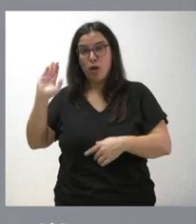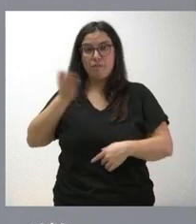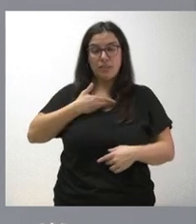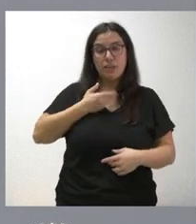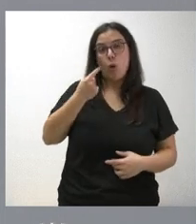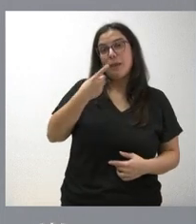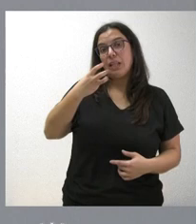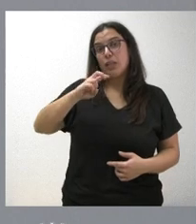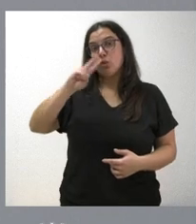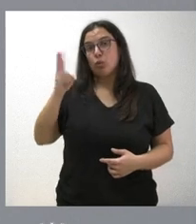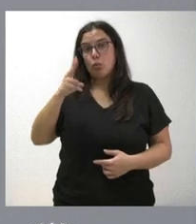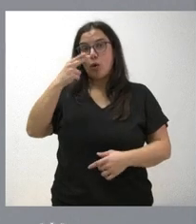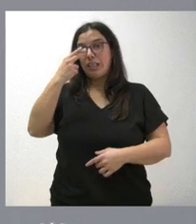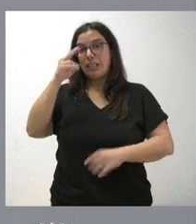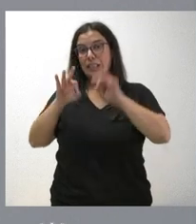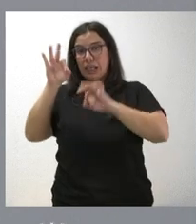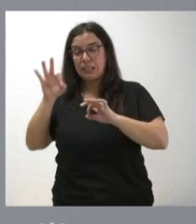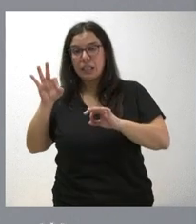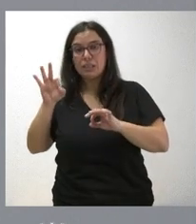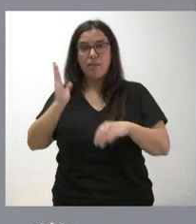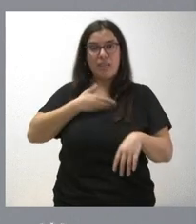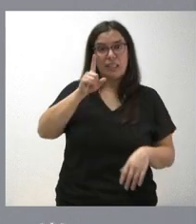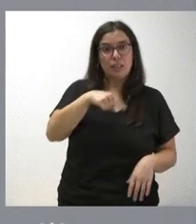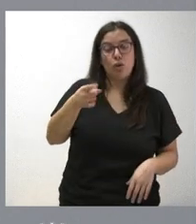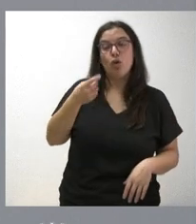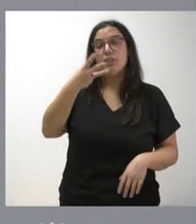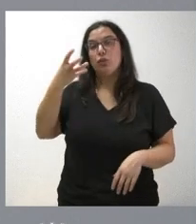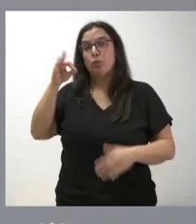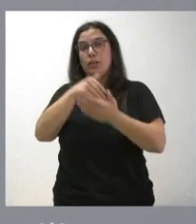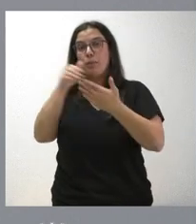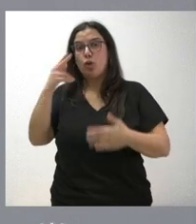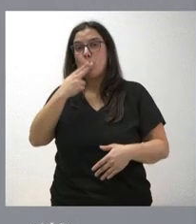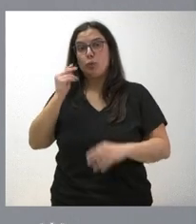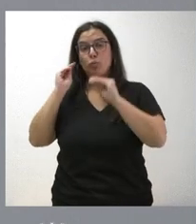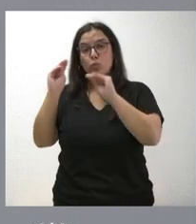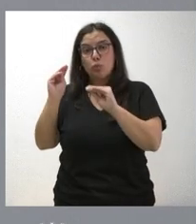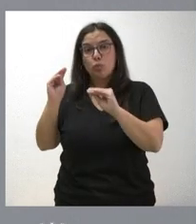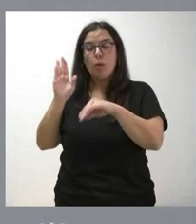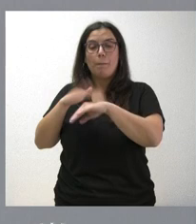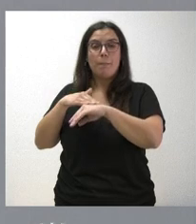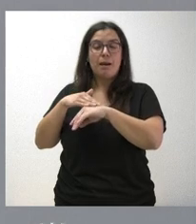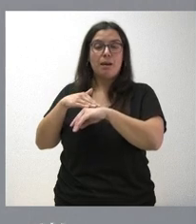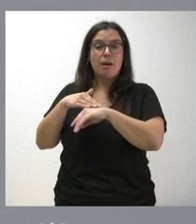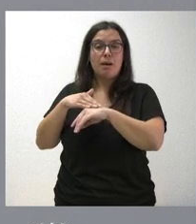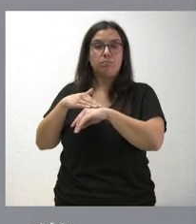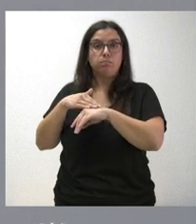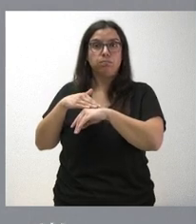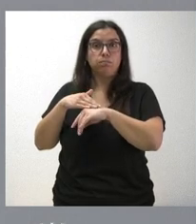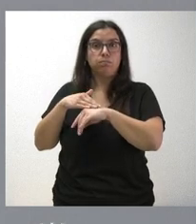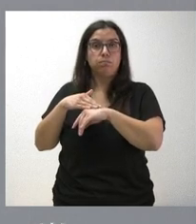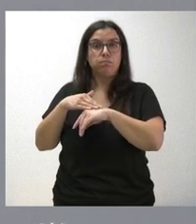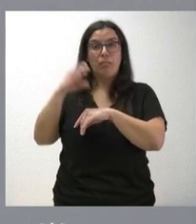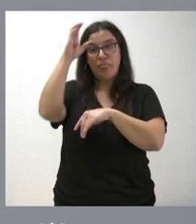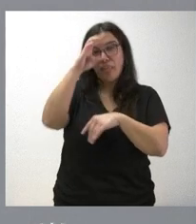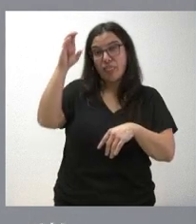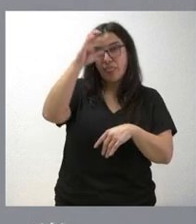millones de euros para intereses lo de los 150 millones de euros que se han comprometido para ciencia en